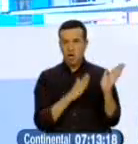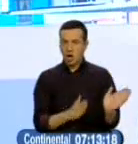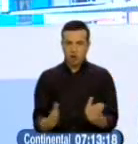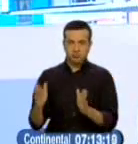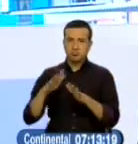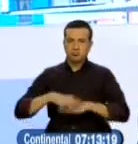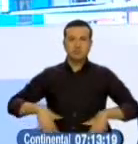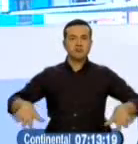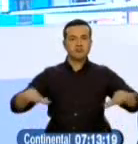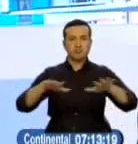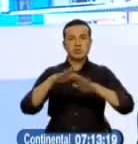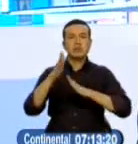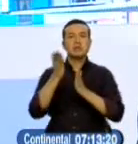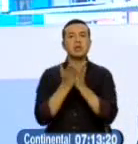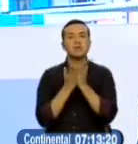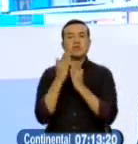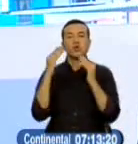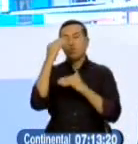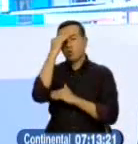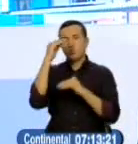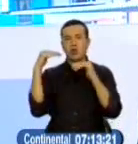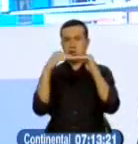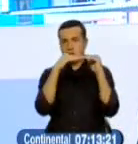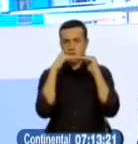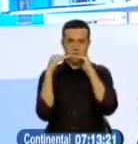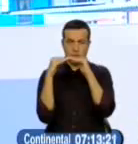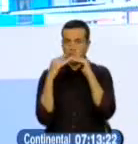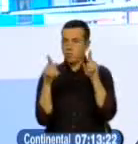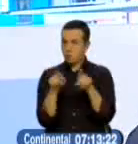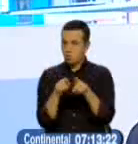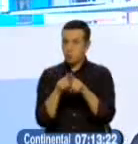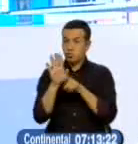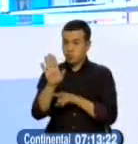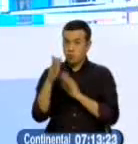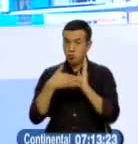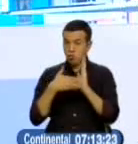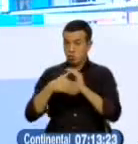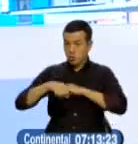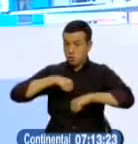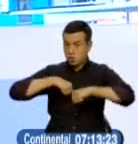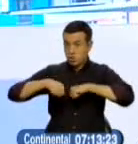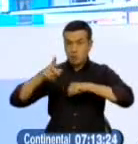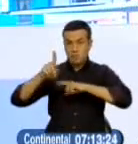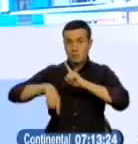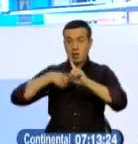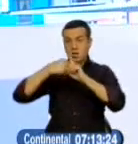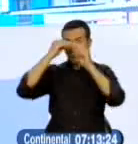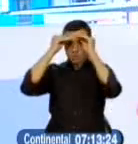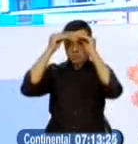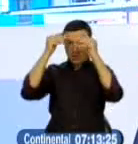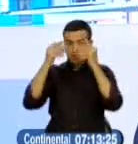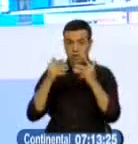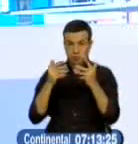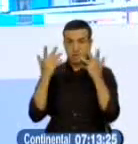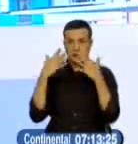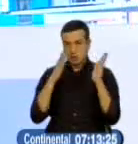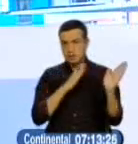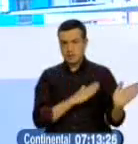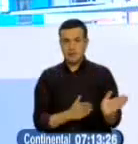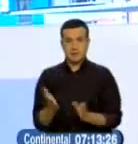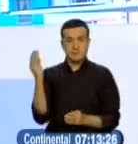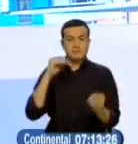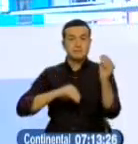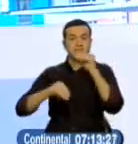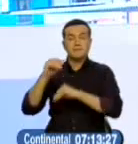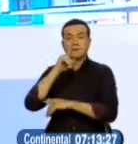desconcentrado en materia de servicios educativos. Ese modelo de gestión tiene que ir acompañado de un modelo pedagógico, que se lo ha ido construyendo